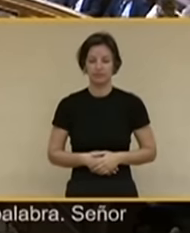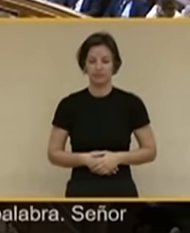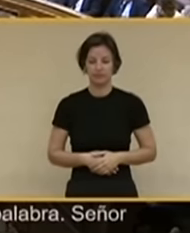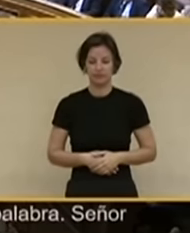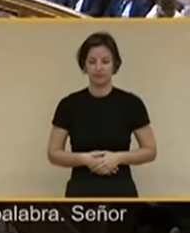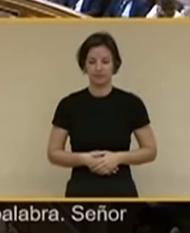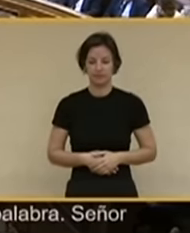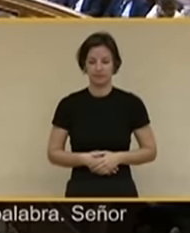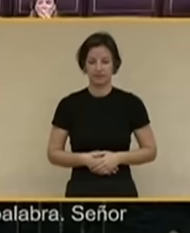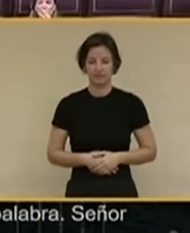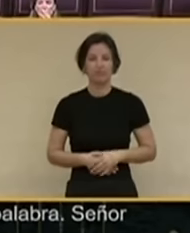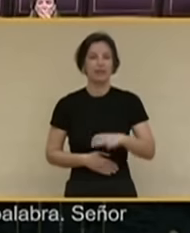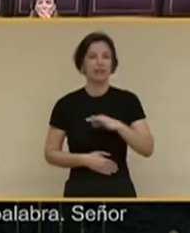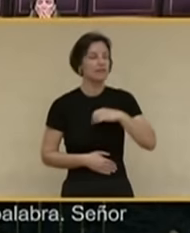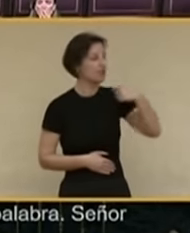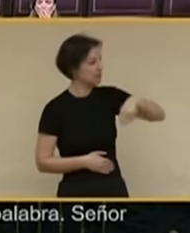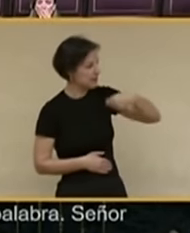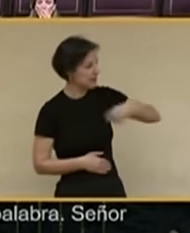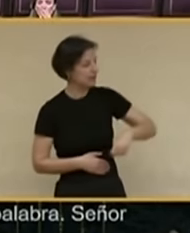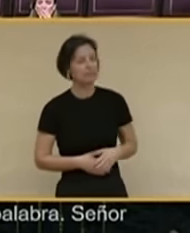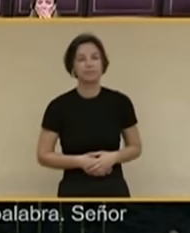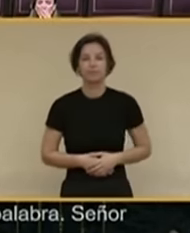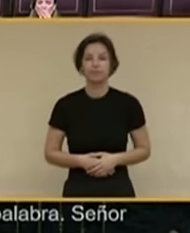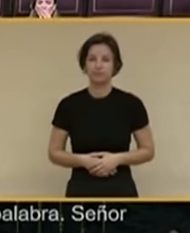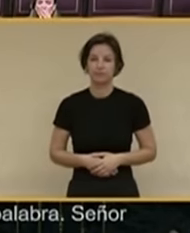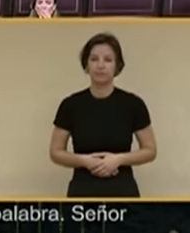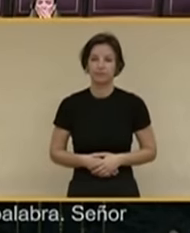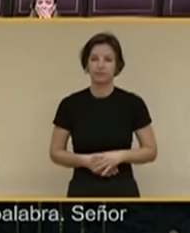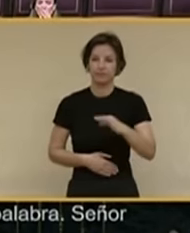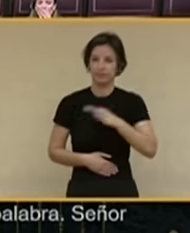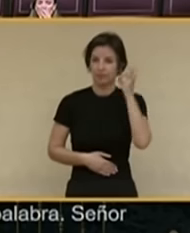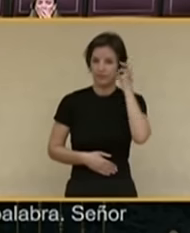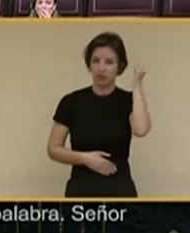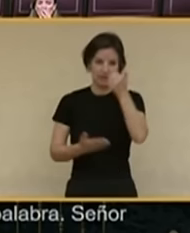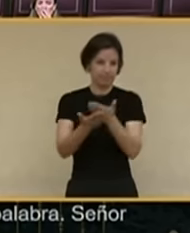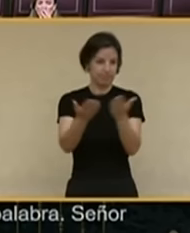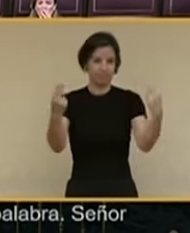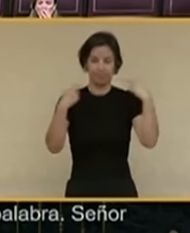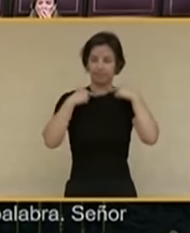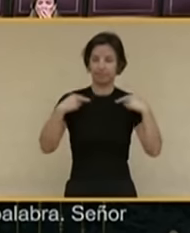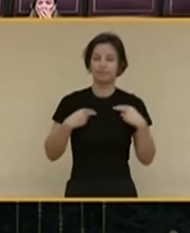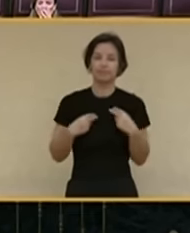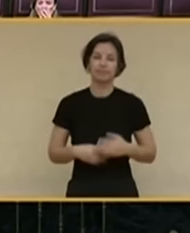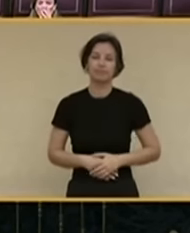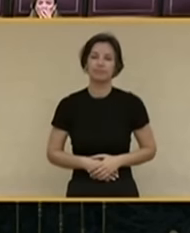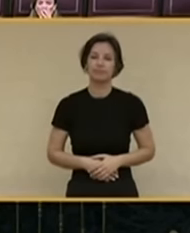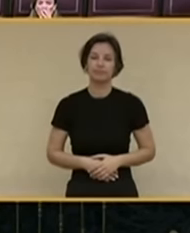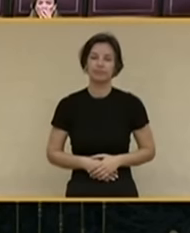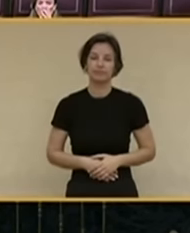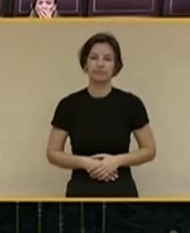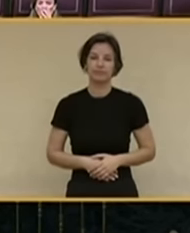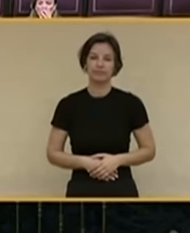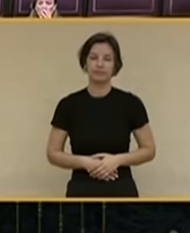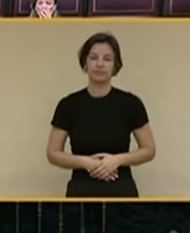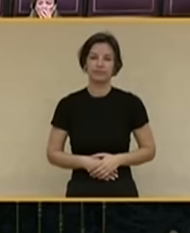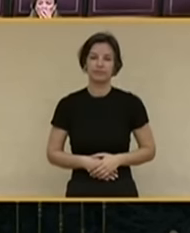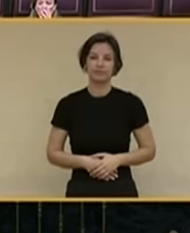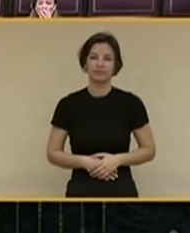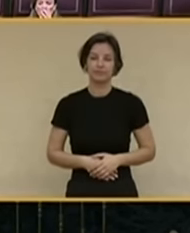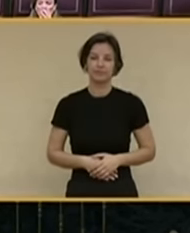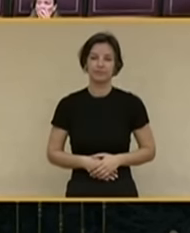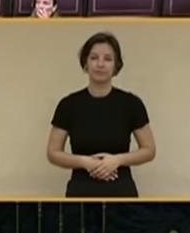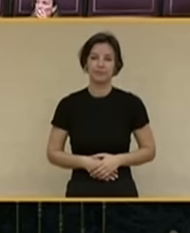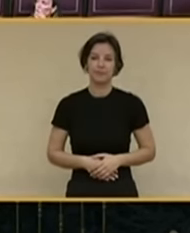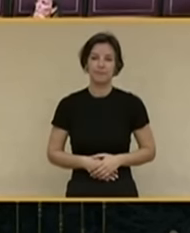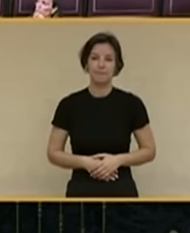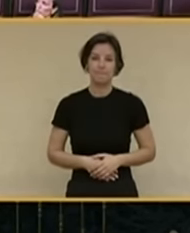palabra señora presidenta señoras y señores diputados Aunque les cueste